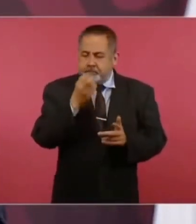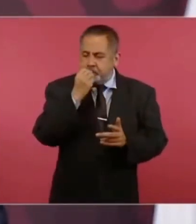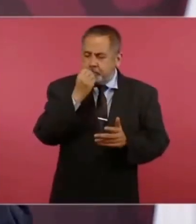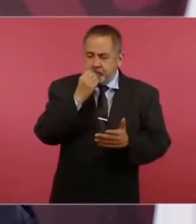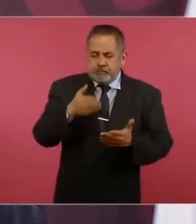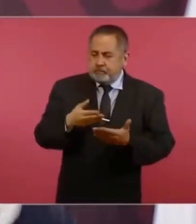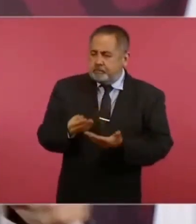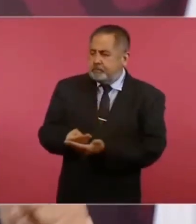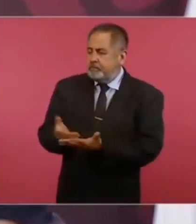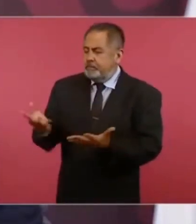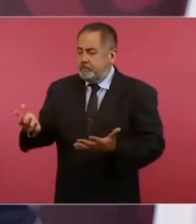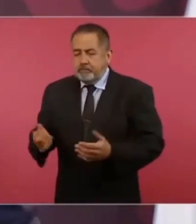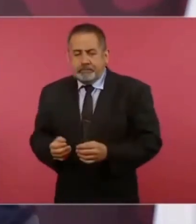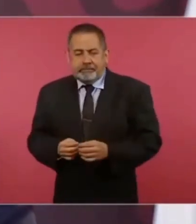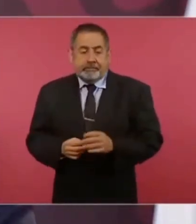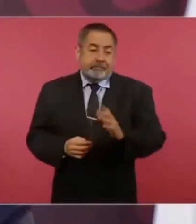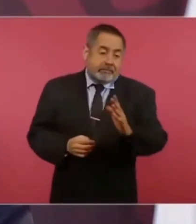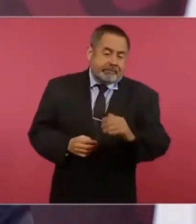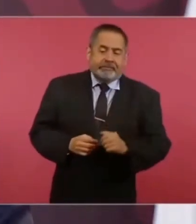y dinero en efectivo,